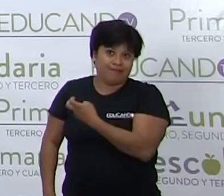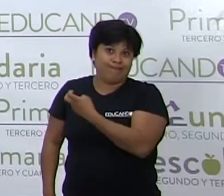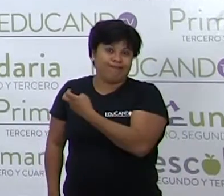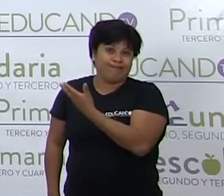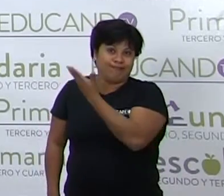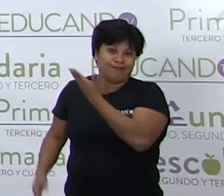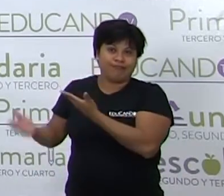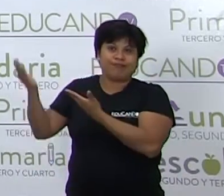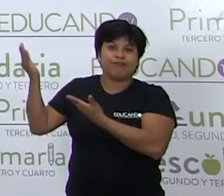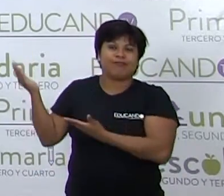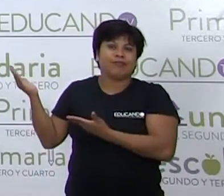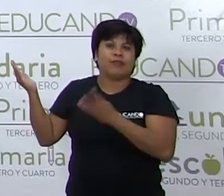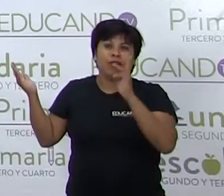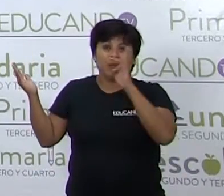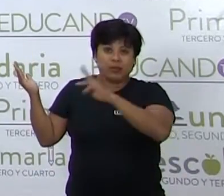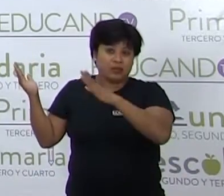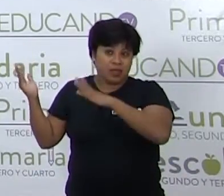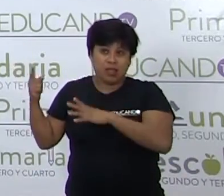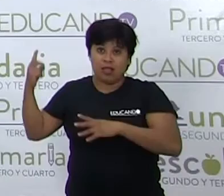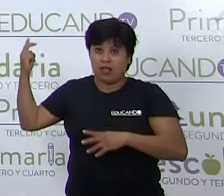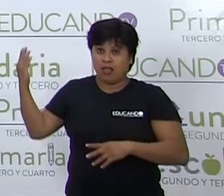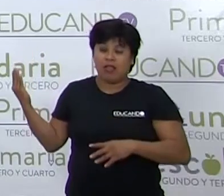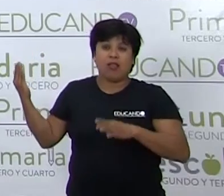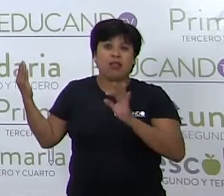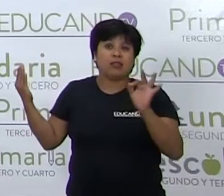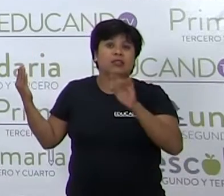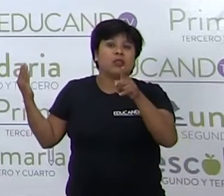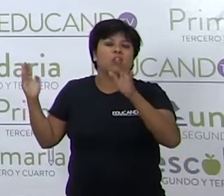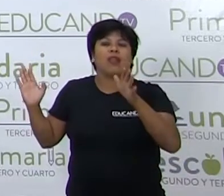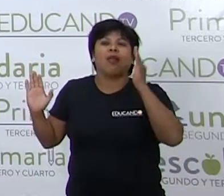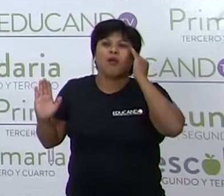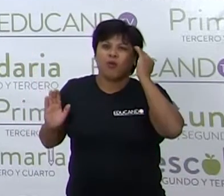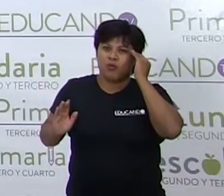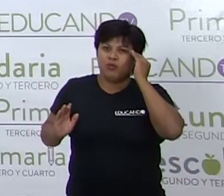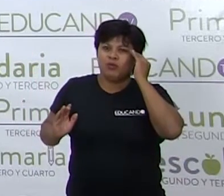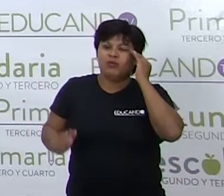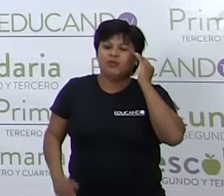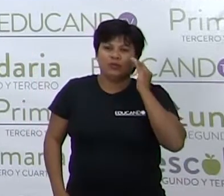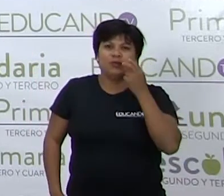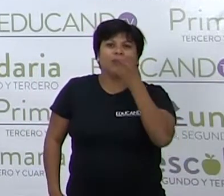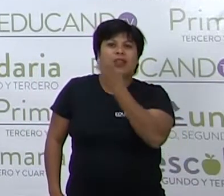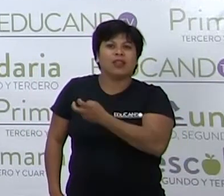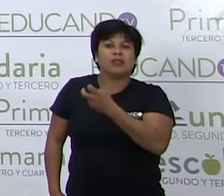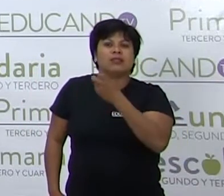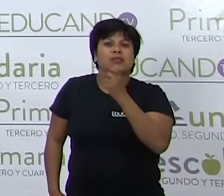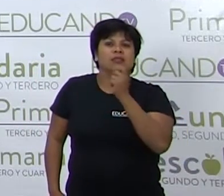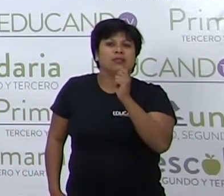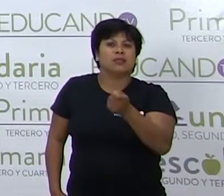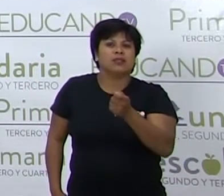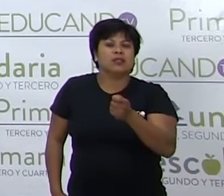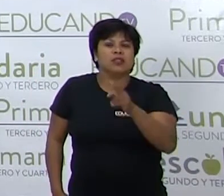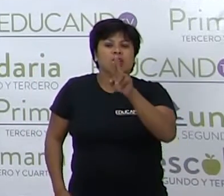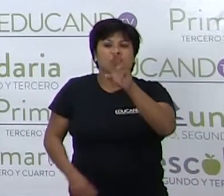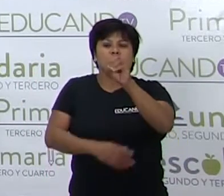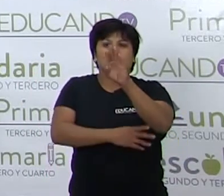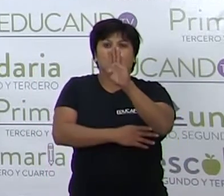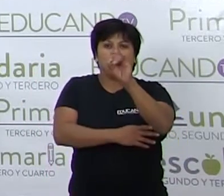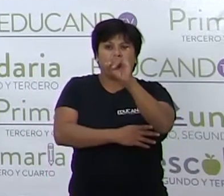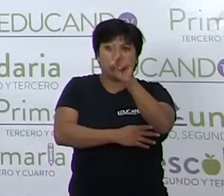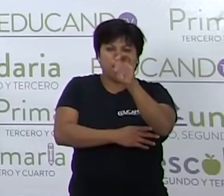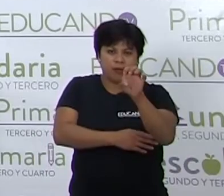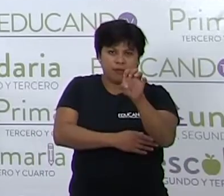te das cuenta que esta figura geométrica ya seguramente la conoces también este es un romboide